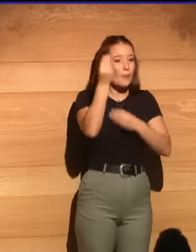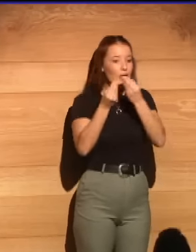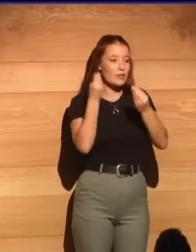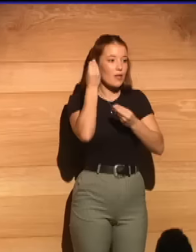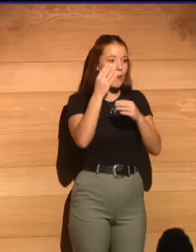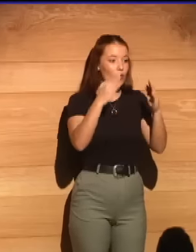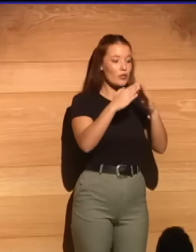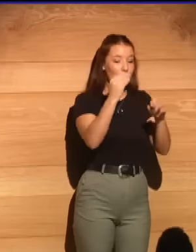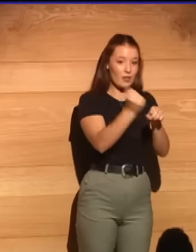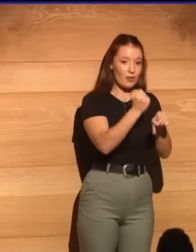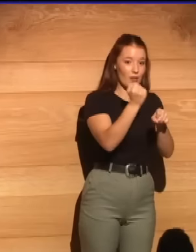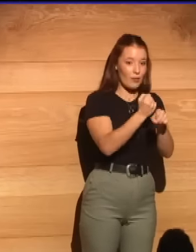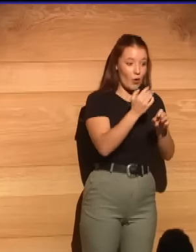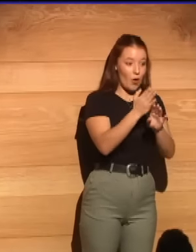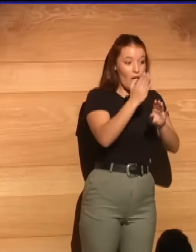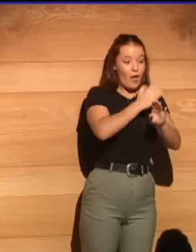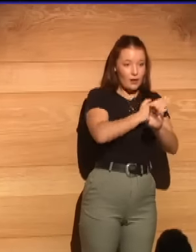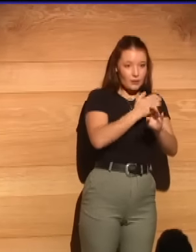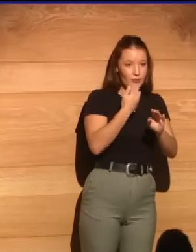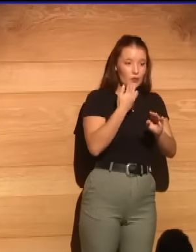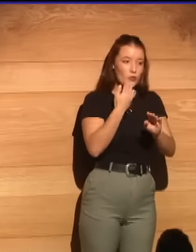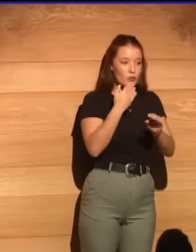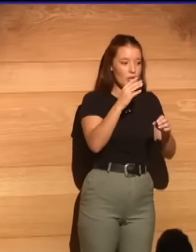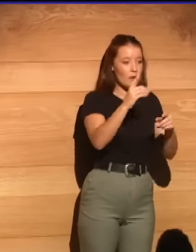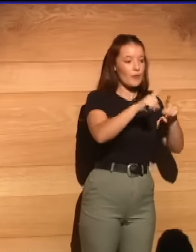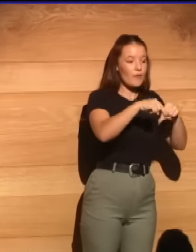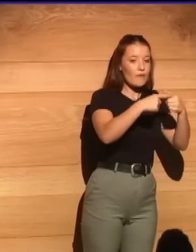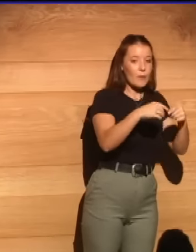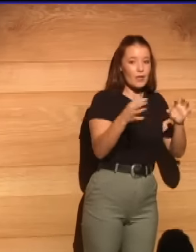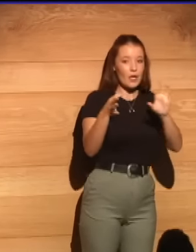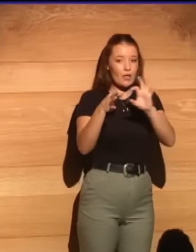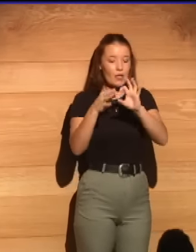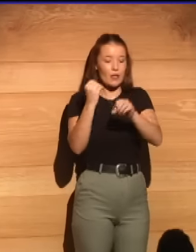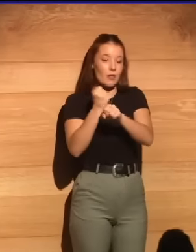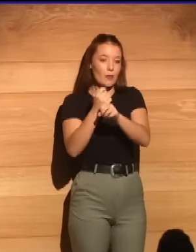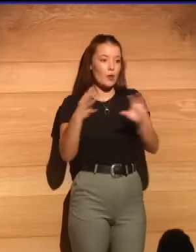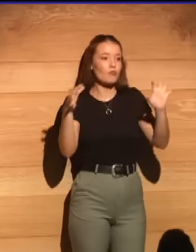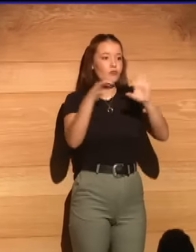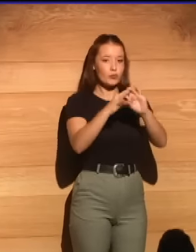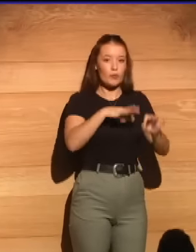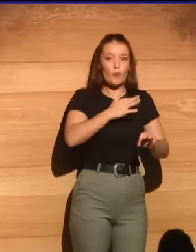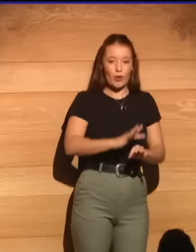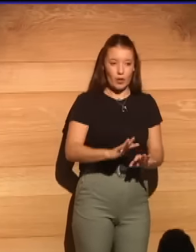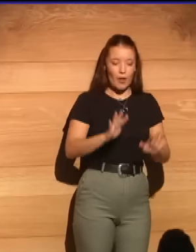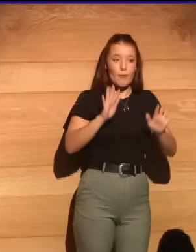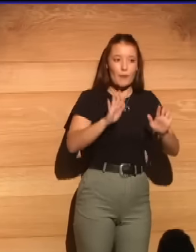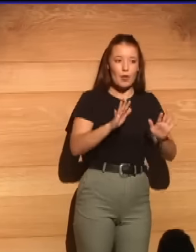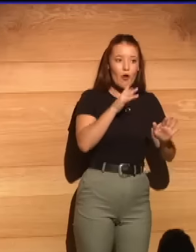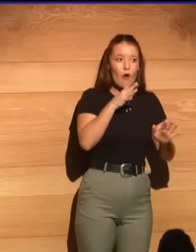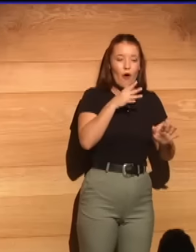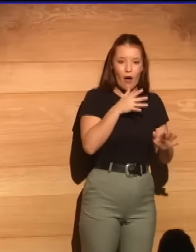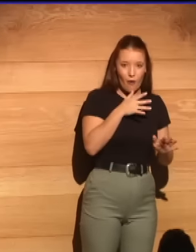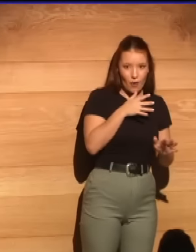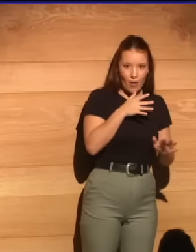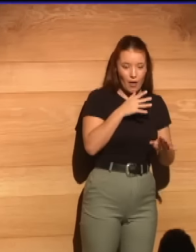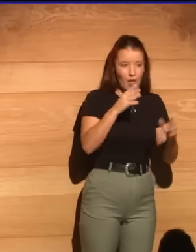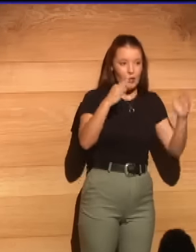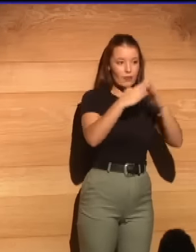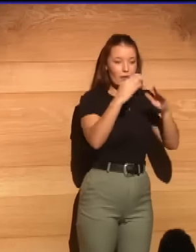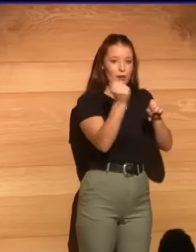Se ha demostrado que es para que pueda conciliar la mujer y el hombre. Lo que ha pasado es que lo que hemos vivido ahora no es teletrabajo, es esclavitud